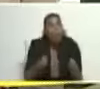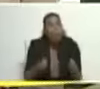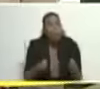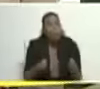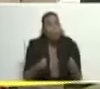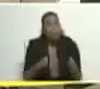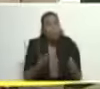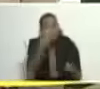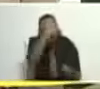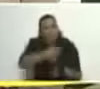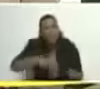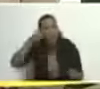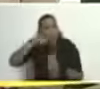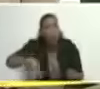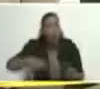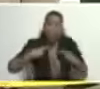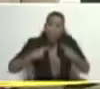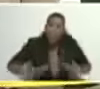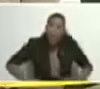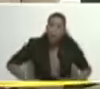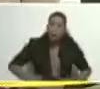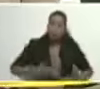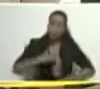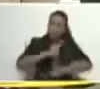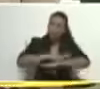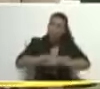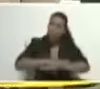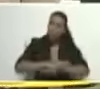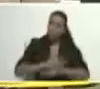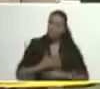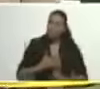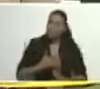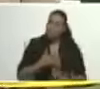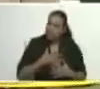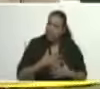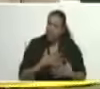Si somos una humanidad decente.